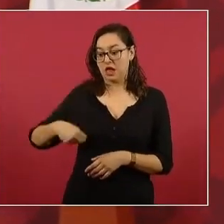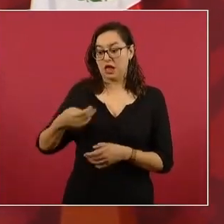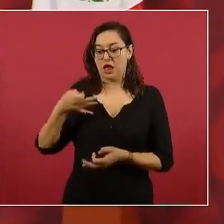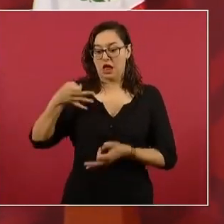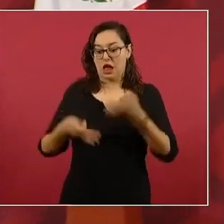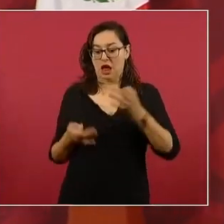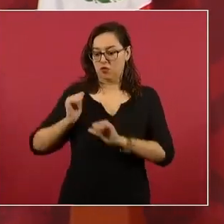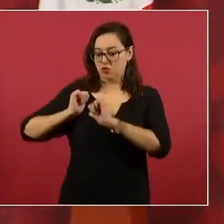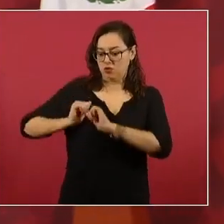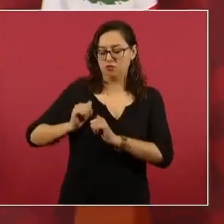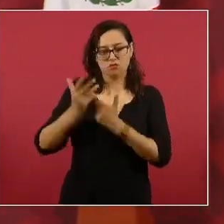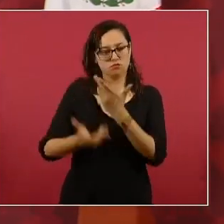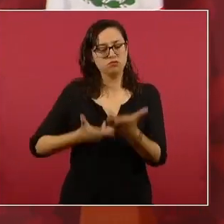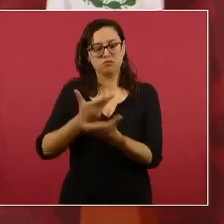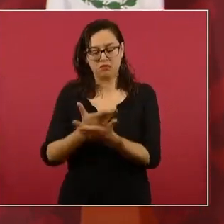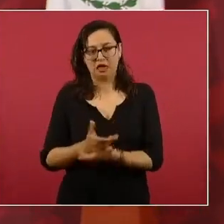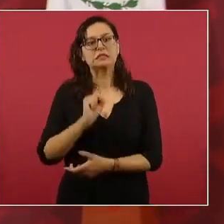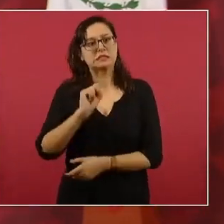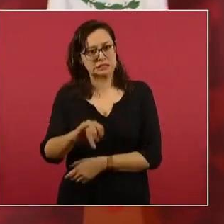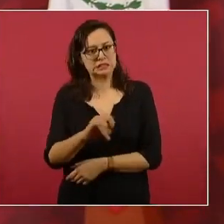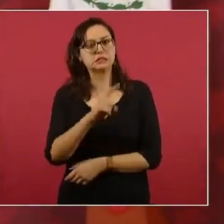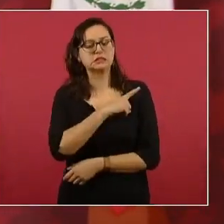Judicial